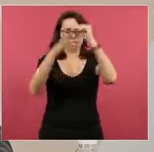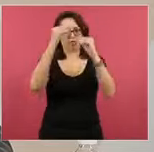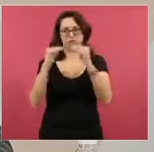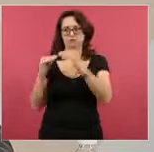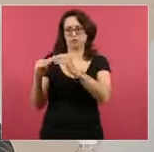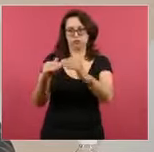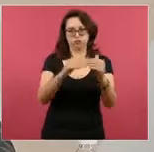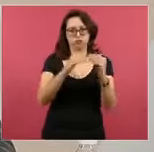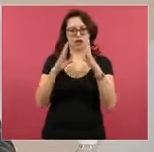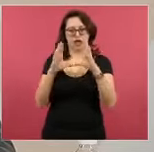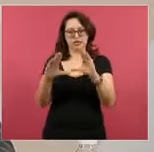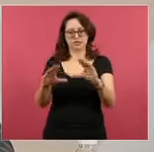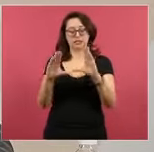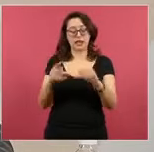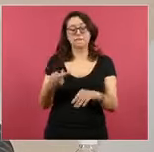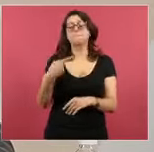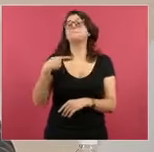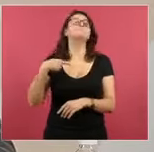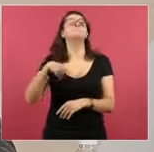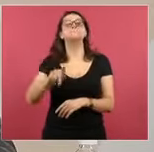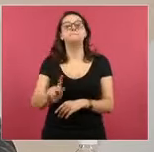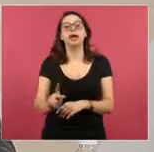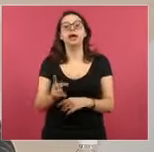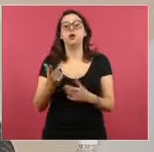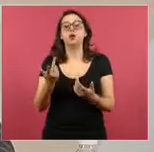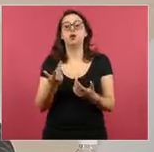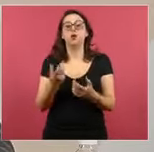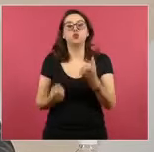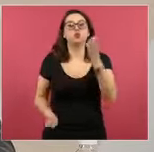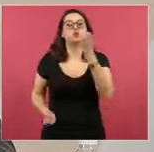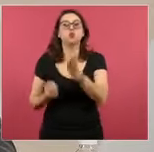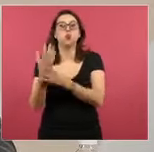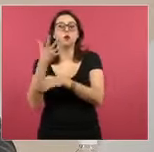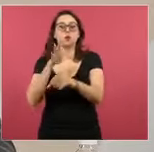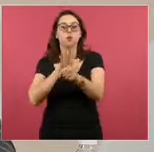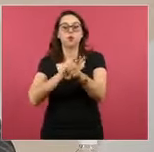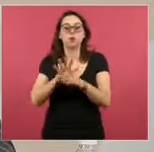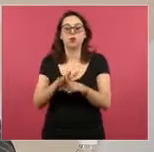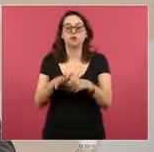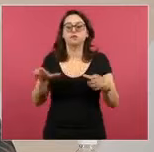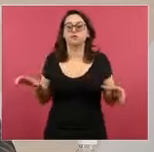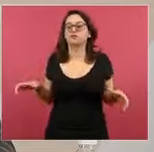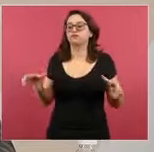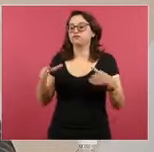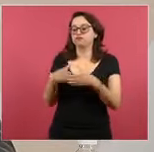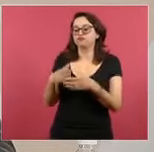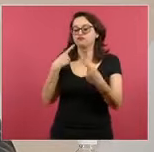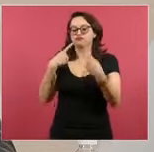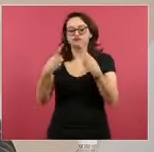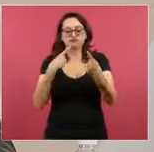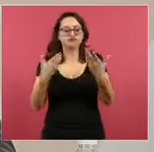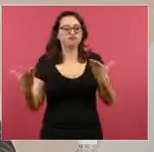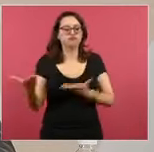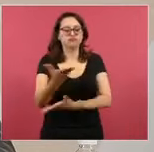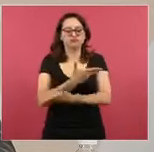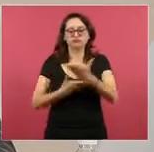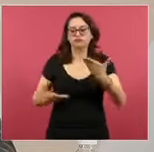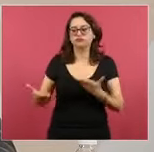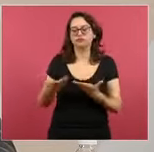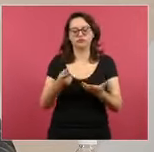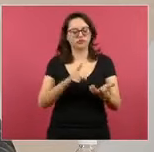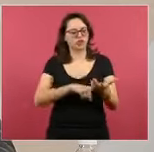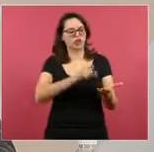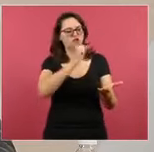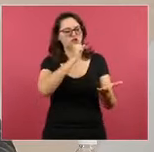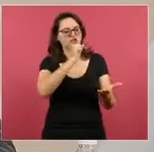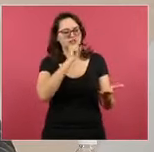van a construir, van a discernir, van a aumentar, van a ver qué necesidades reales también de